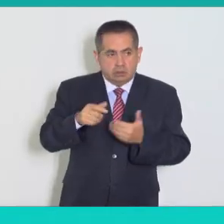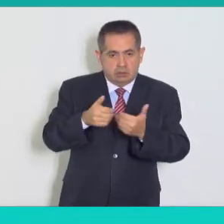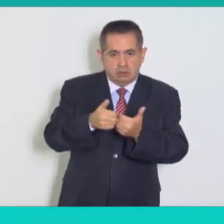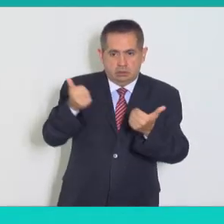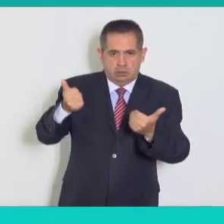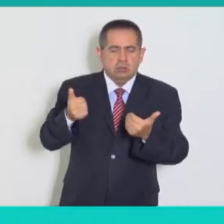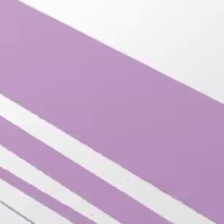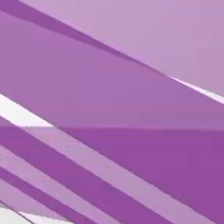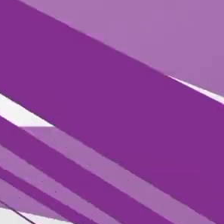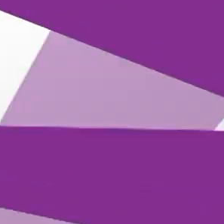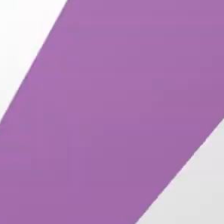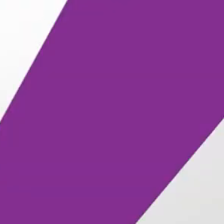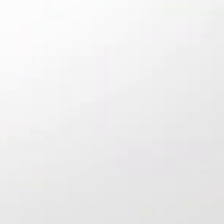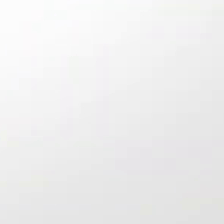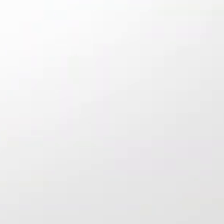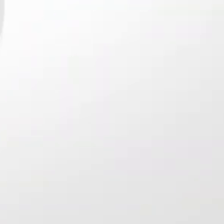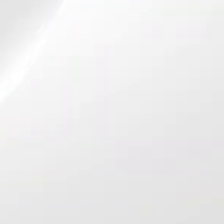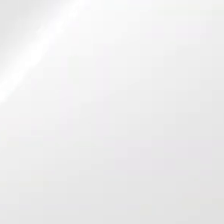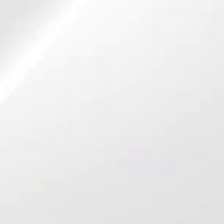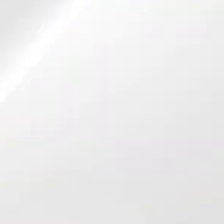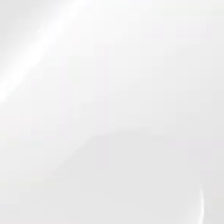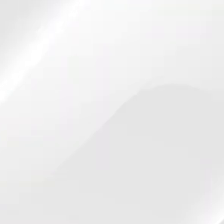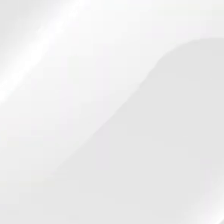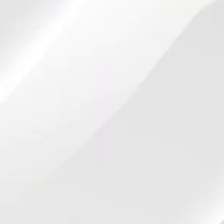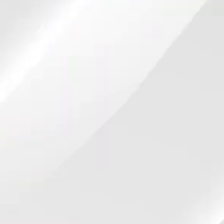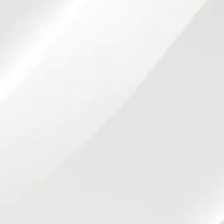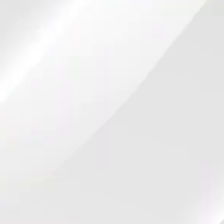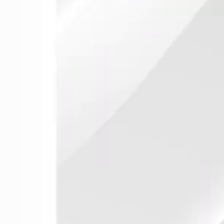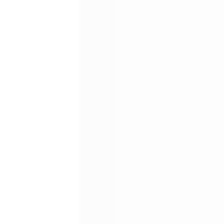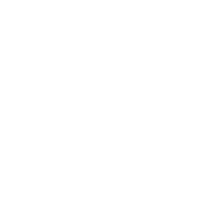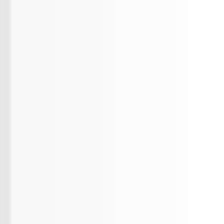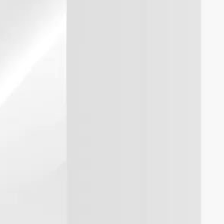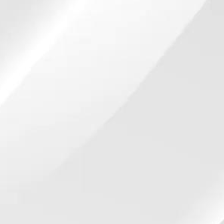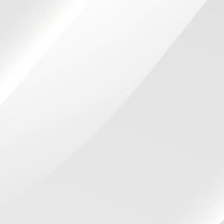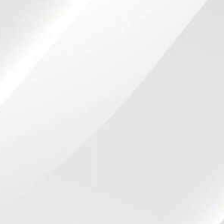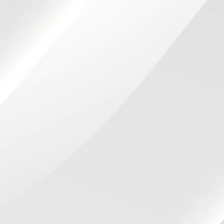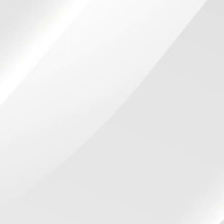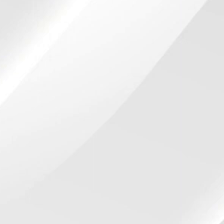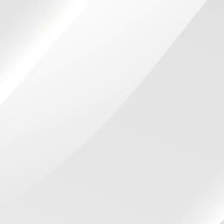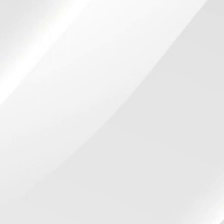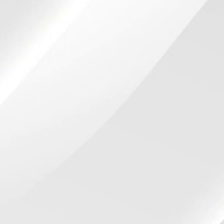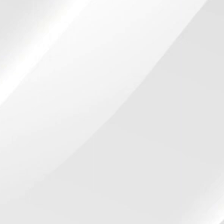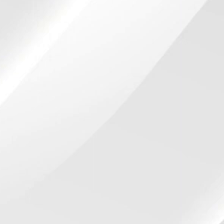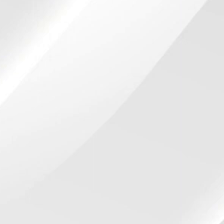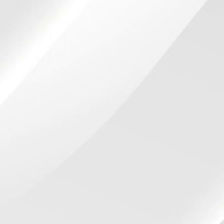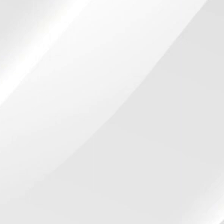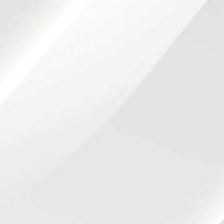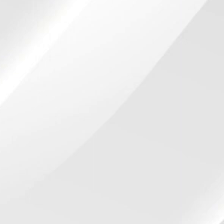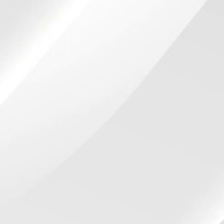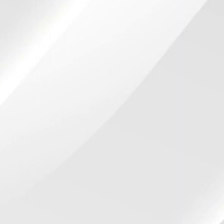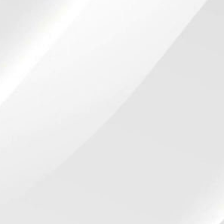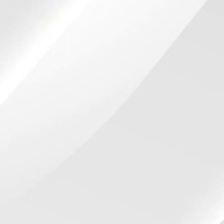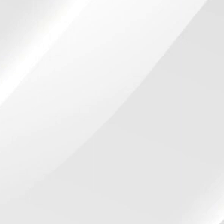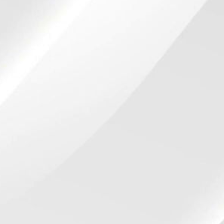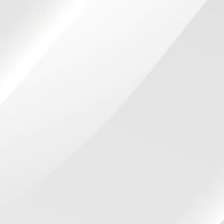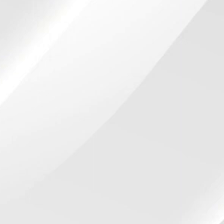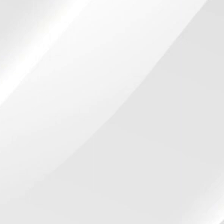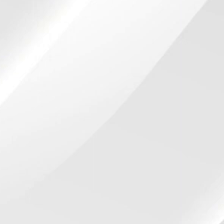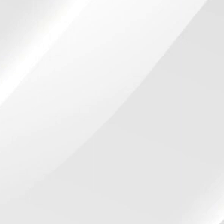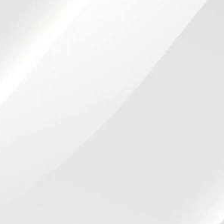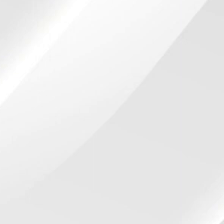los términos referidos instituto nacional de transparencia acceso a la información y protección de datos